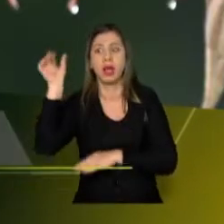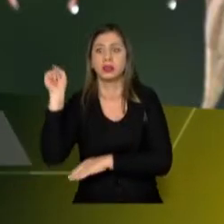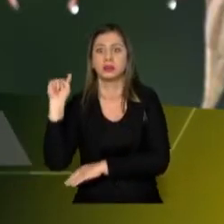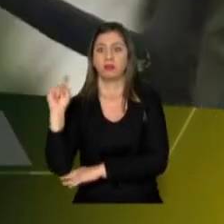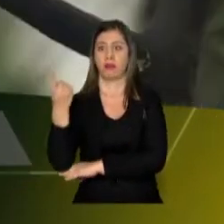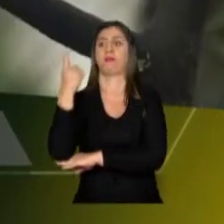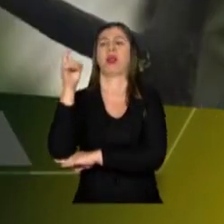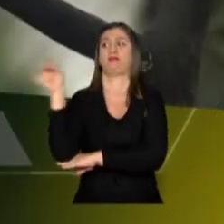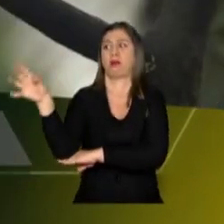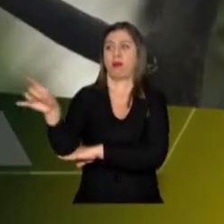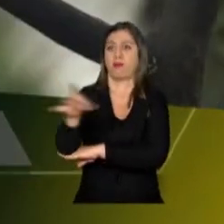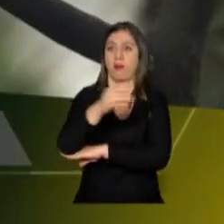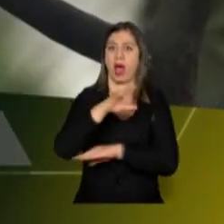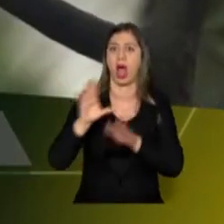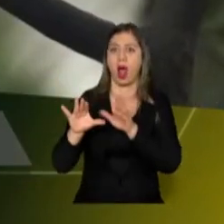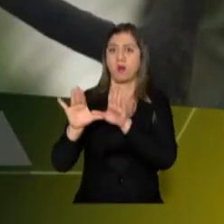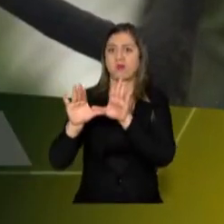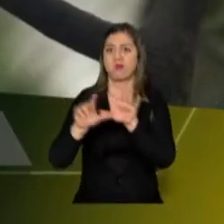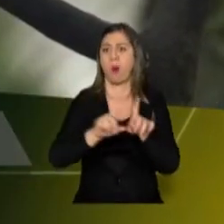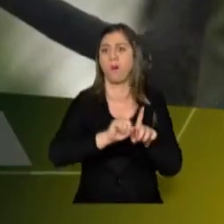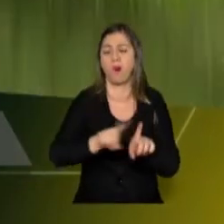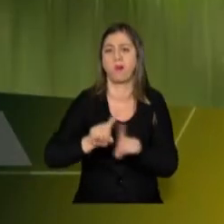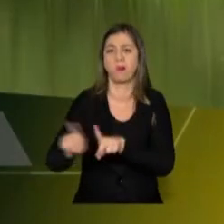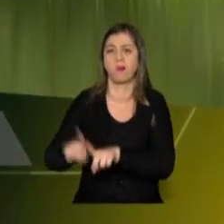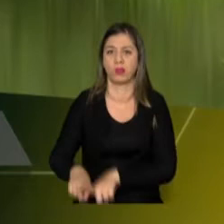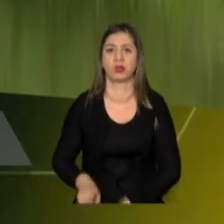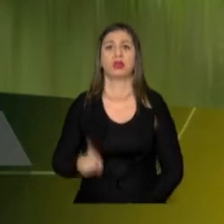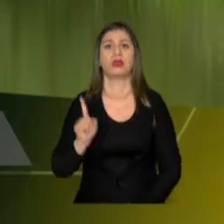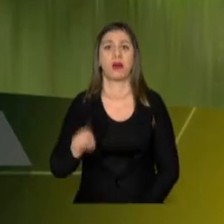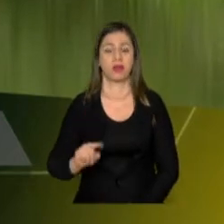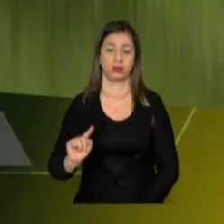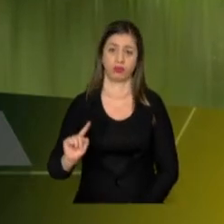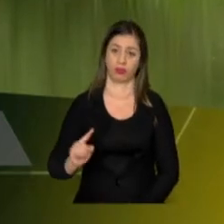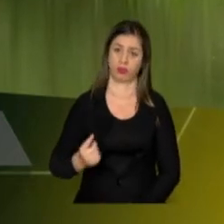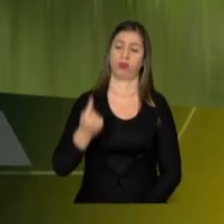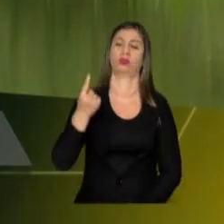aves y, muy lastimosamente, el país número